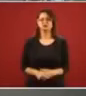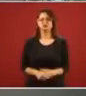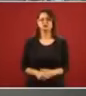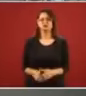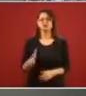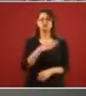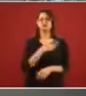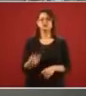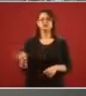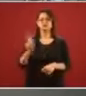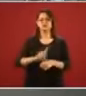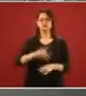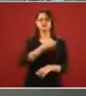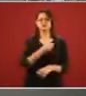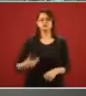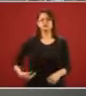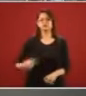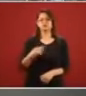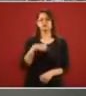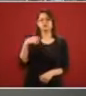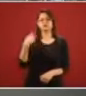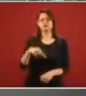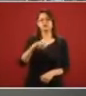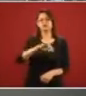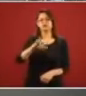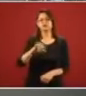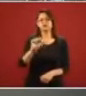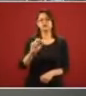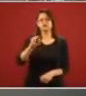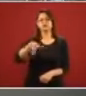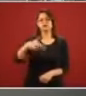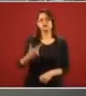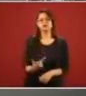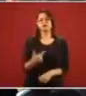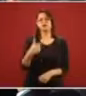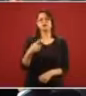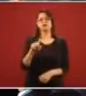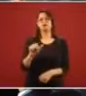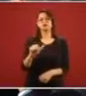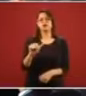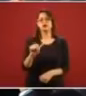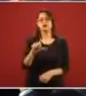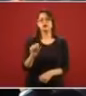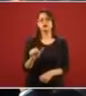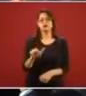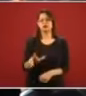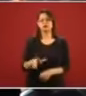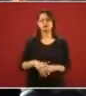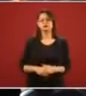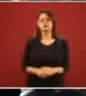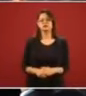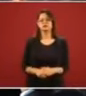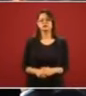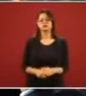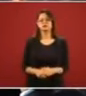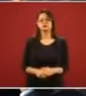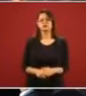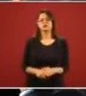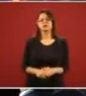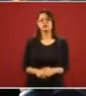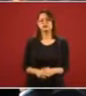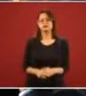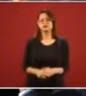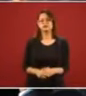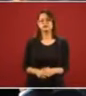Buenos días, presidente. Hans Salazar, de CTMG Noticias, Gurú Político y Zócalo Virtual. A propósito del tema